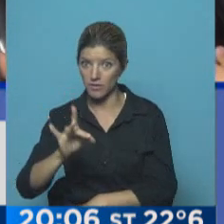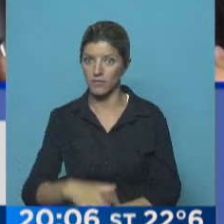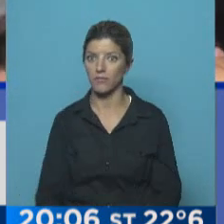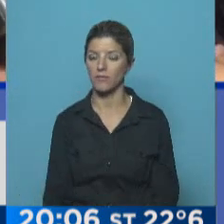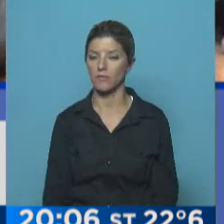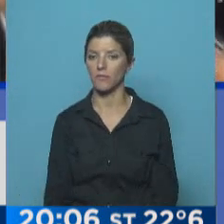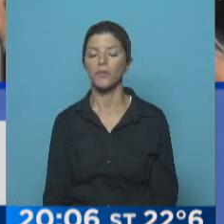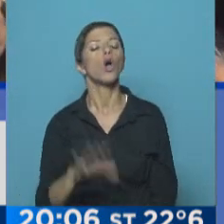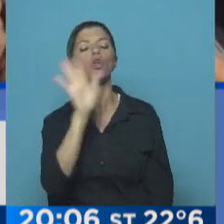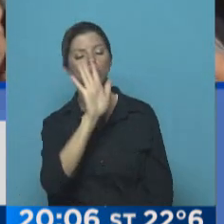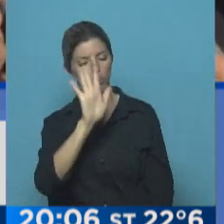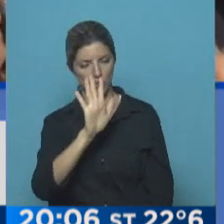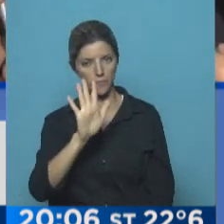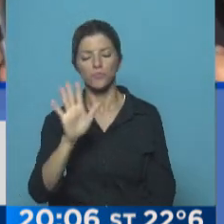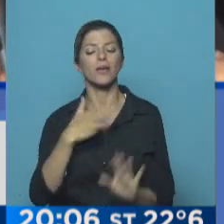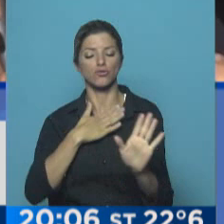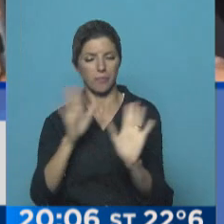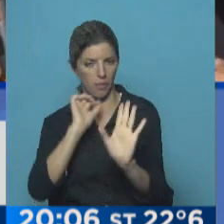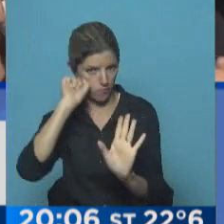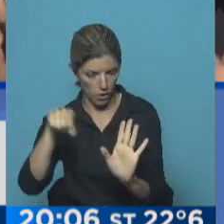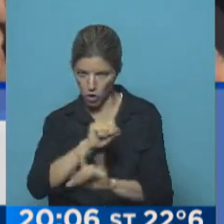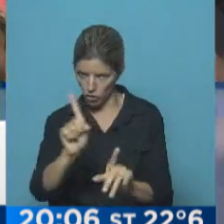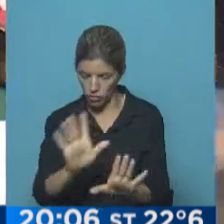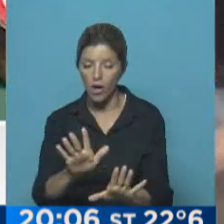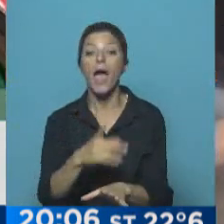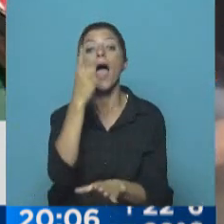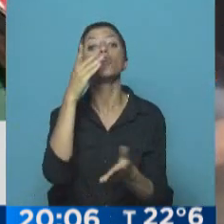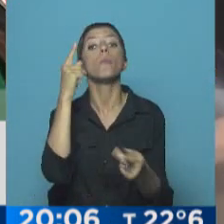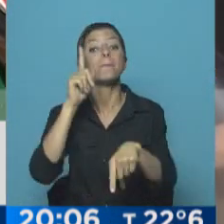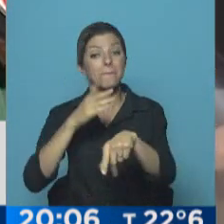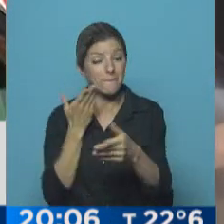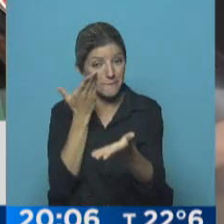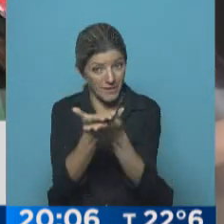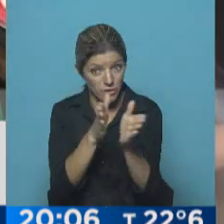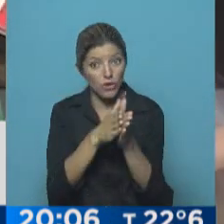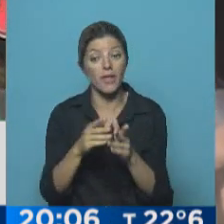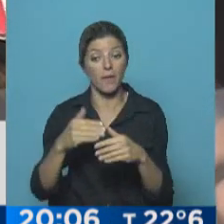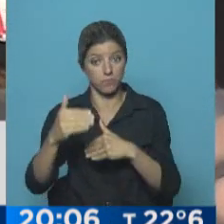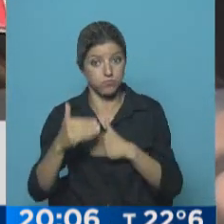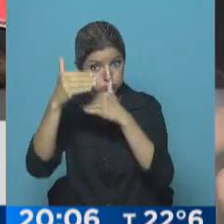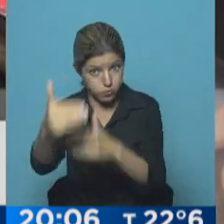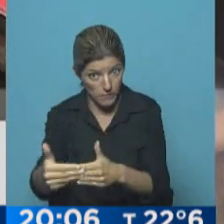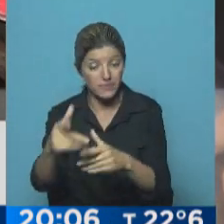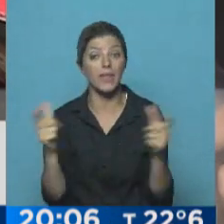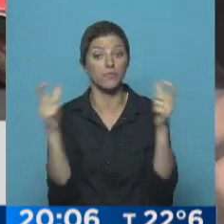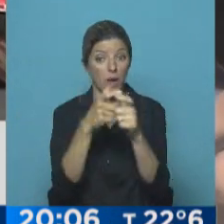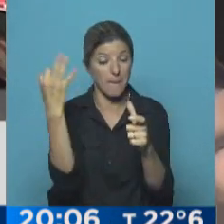atendido. No es que no fue atendido. Hay un pedido de extensión de sesiones ordinarias por parte de la Presidenta de la